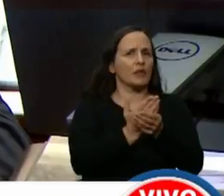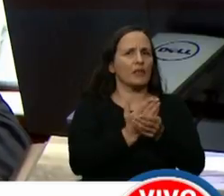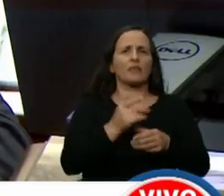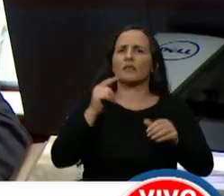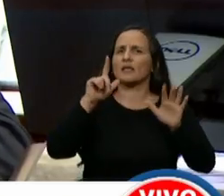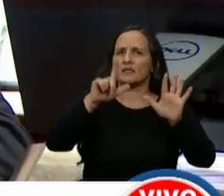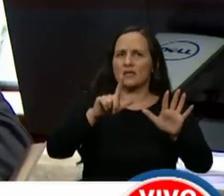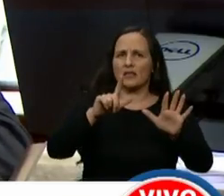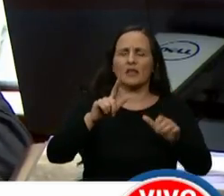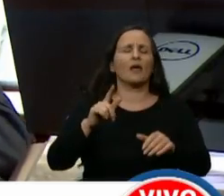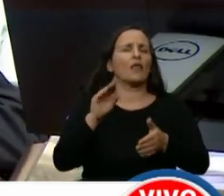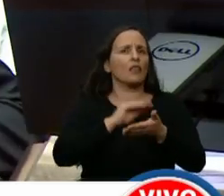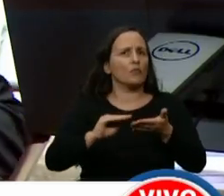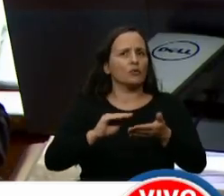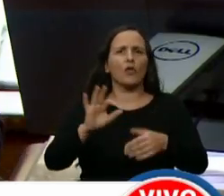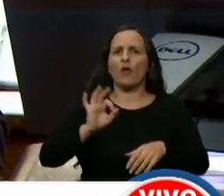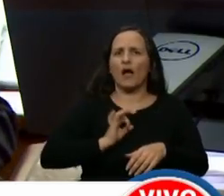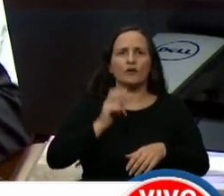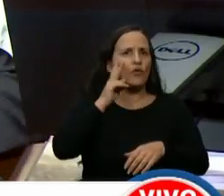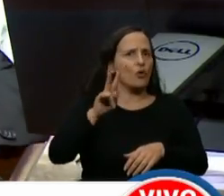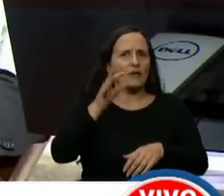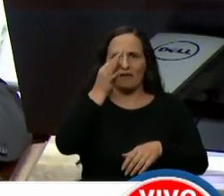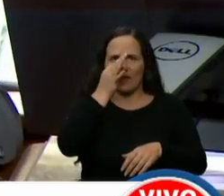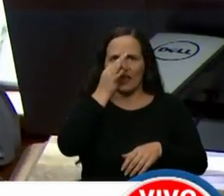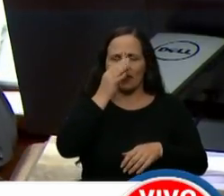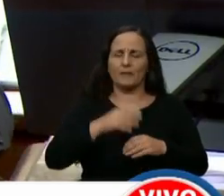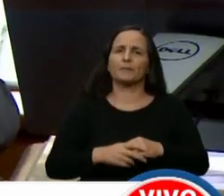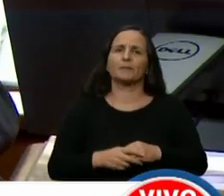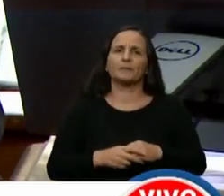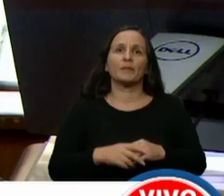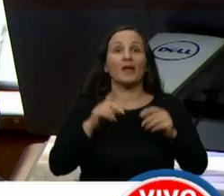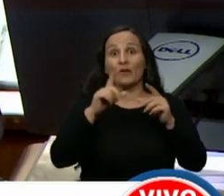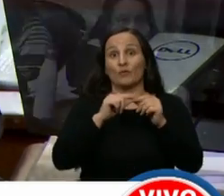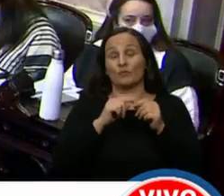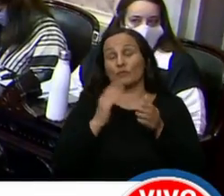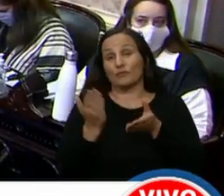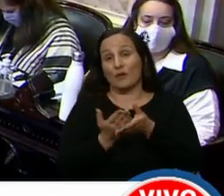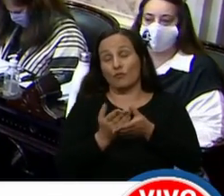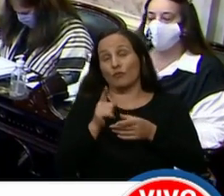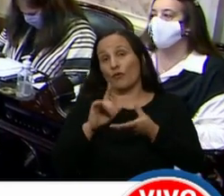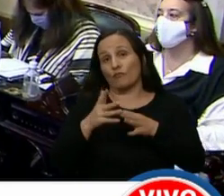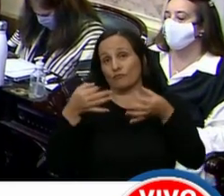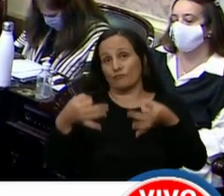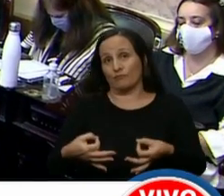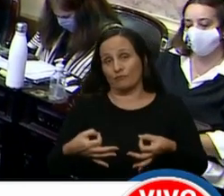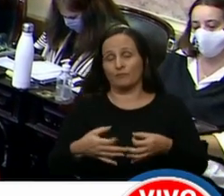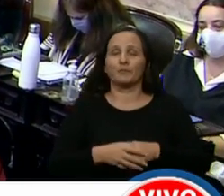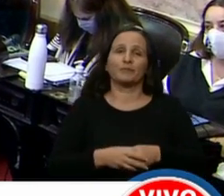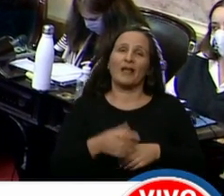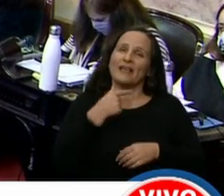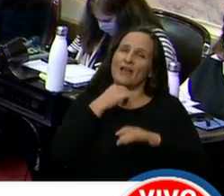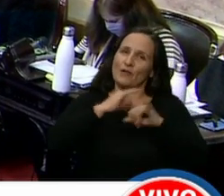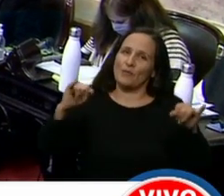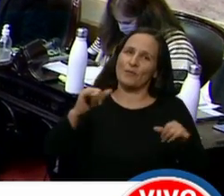diputados del 2020 el artículo segundo es de forma quiero recordarle a los señores diputados y diputadas